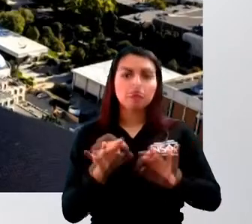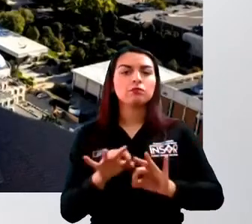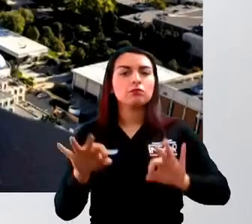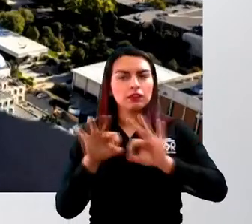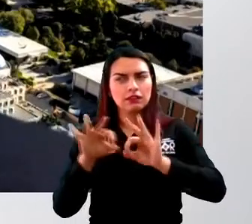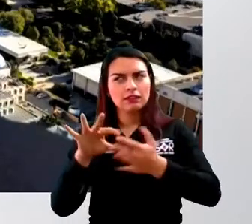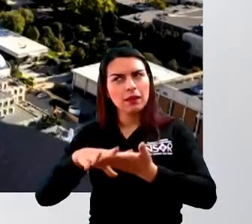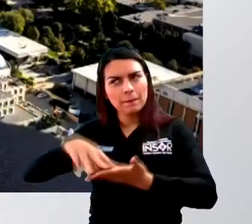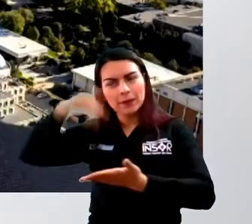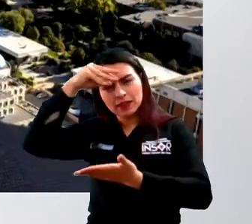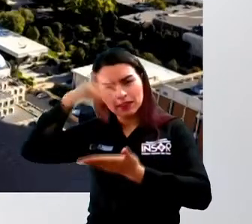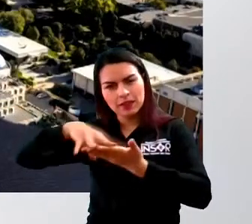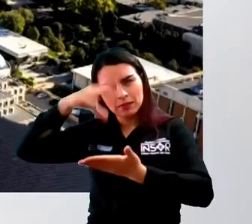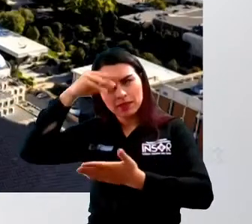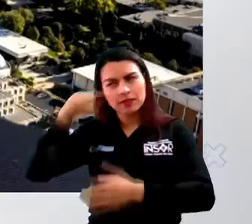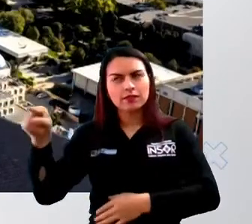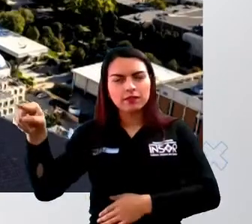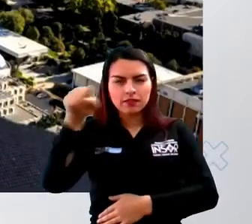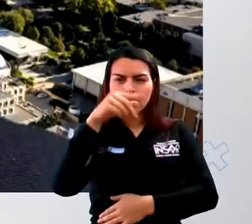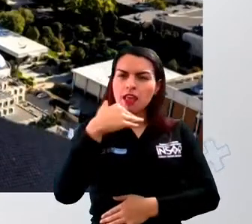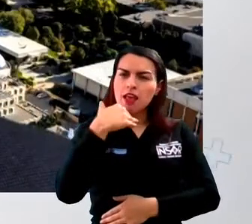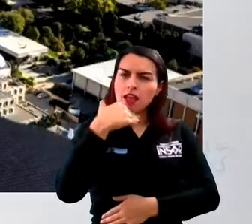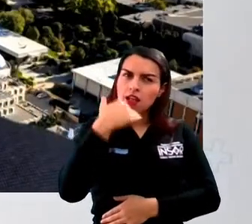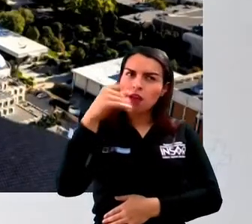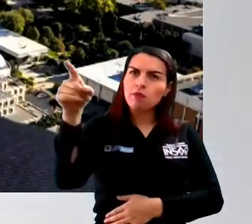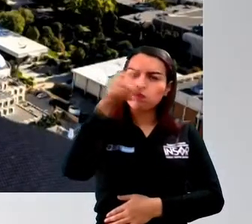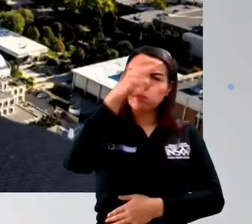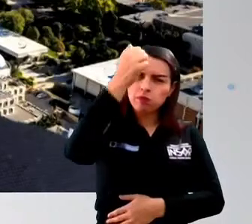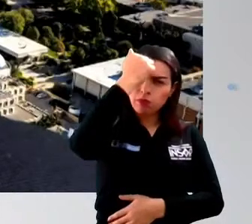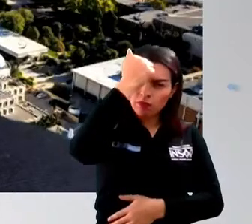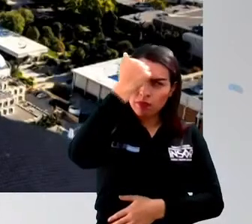si existen esos profesores, docentes